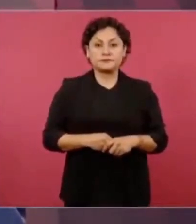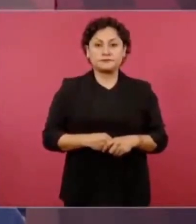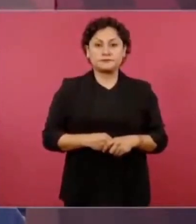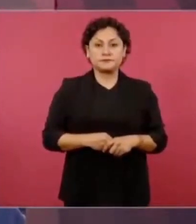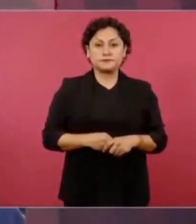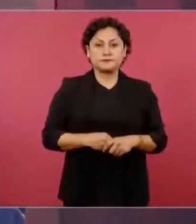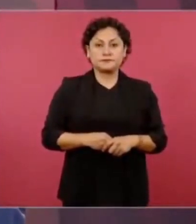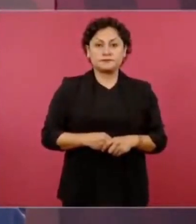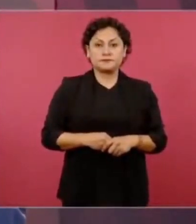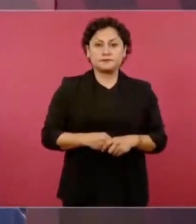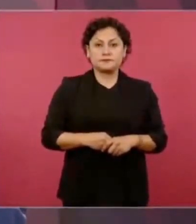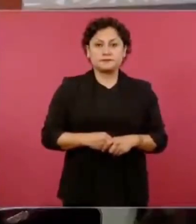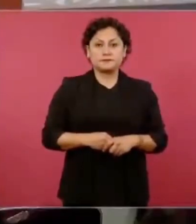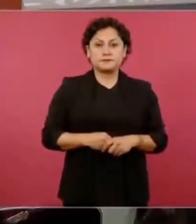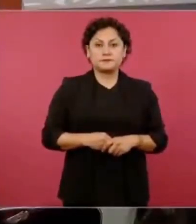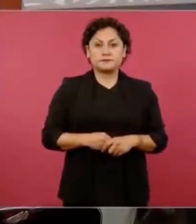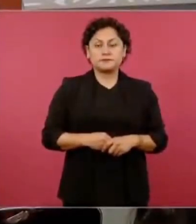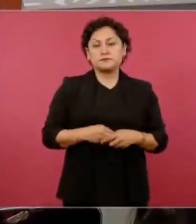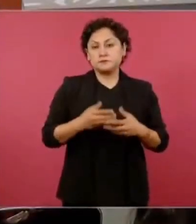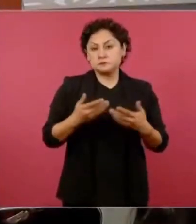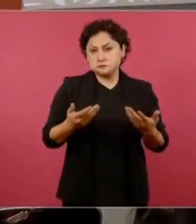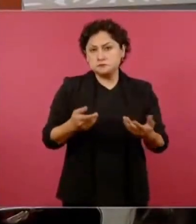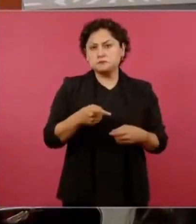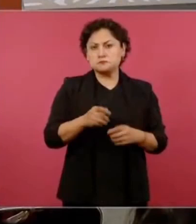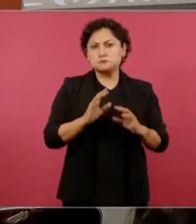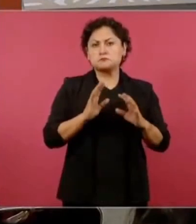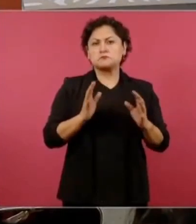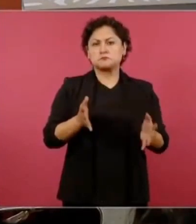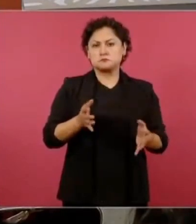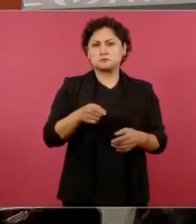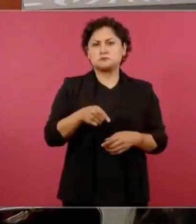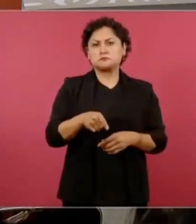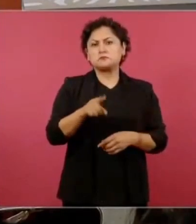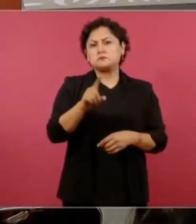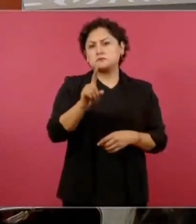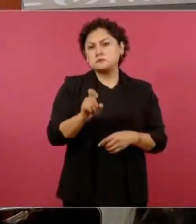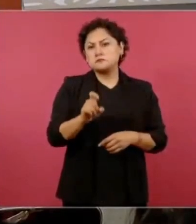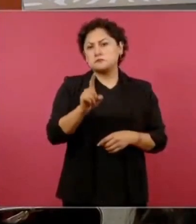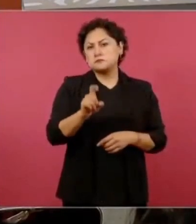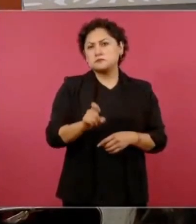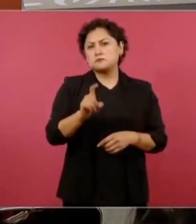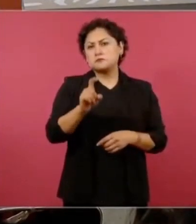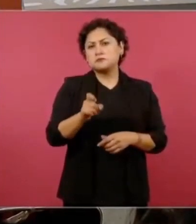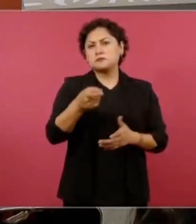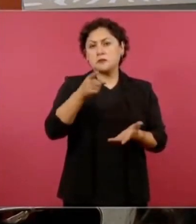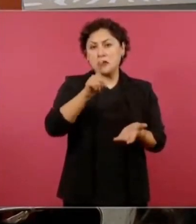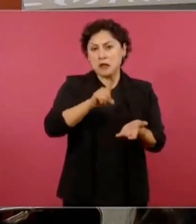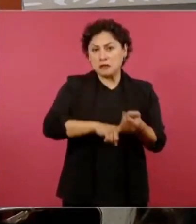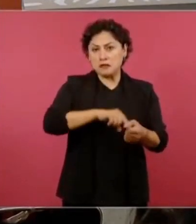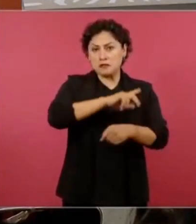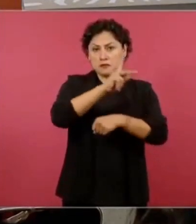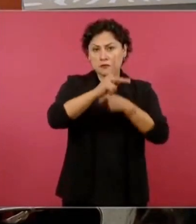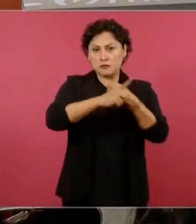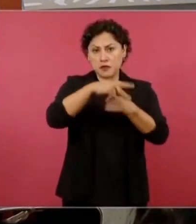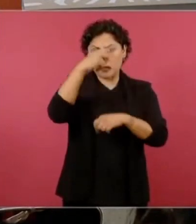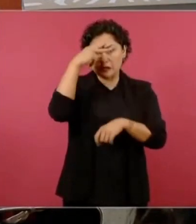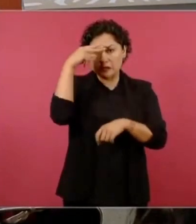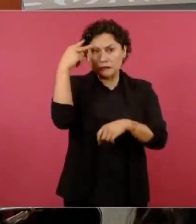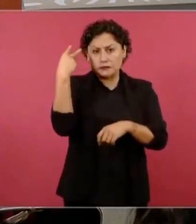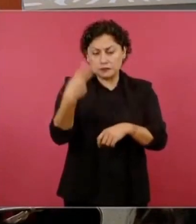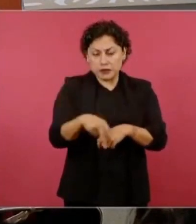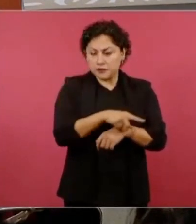se posee, que se cuenta, que se tiene en el territorio nacional,